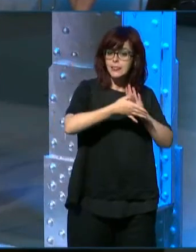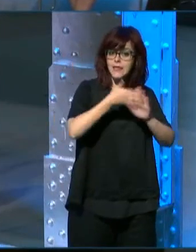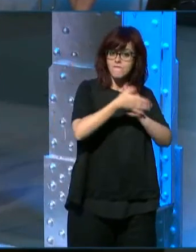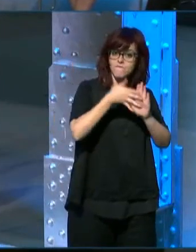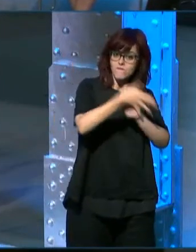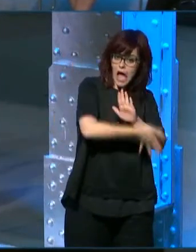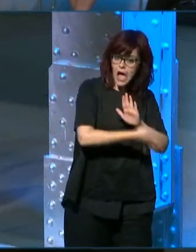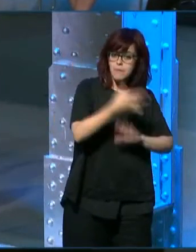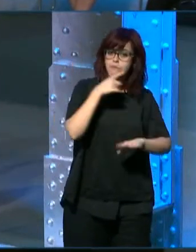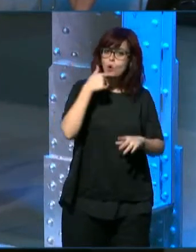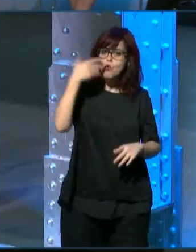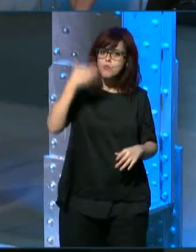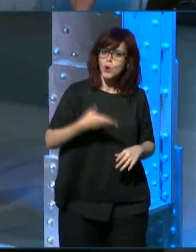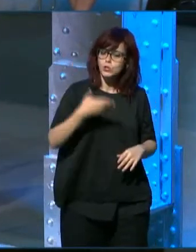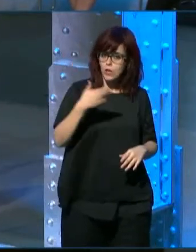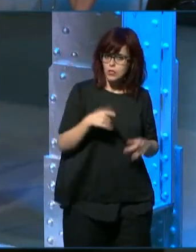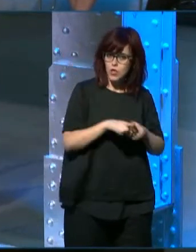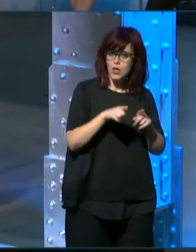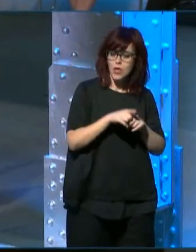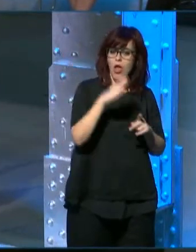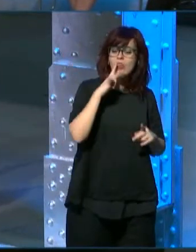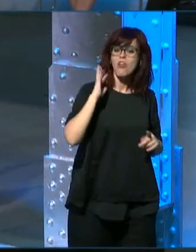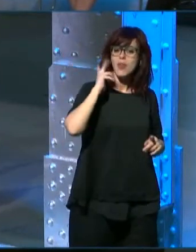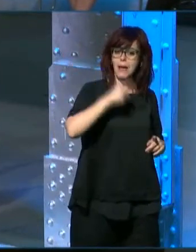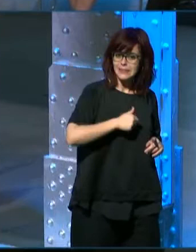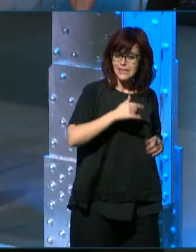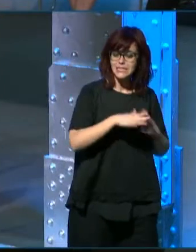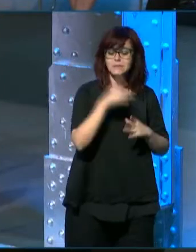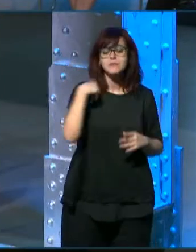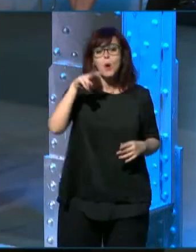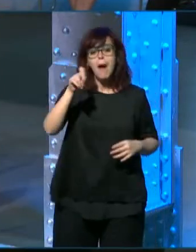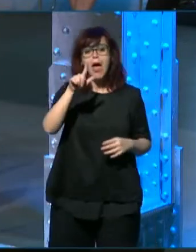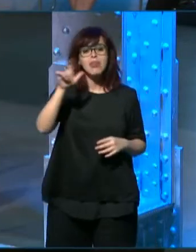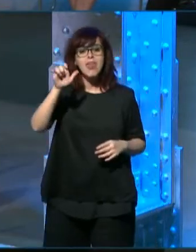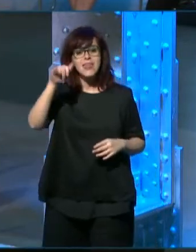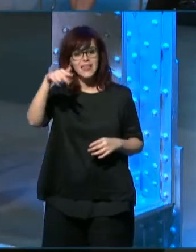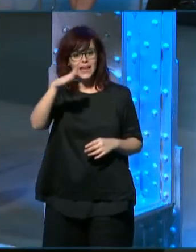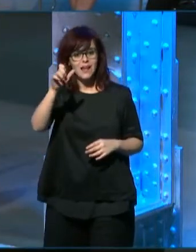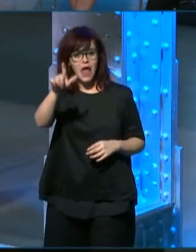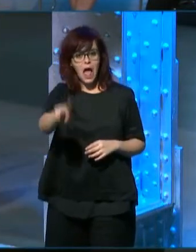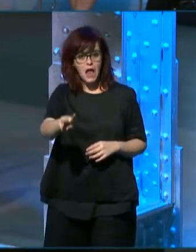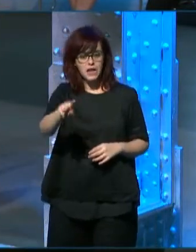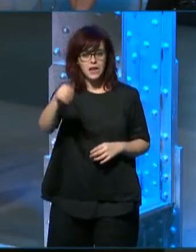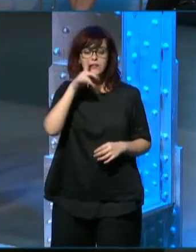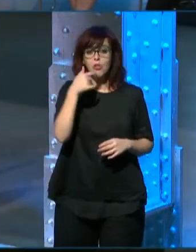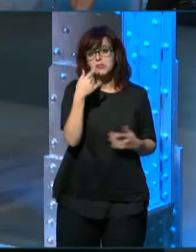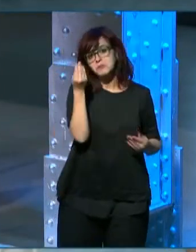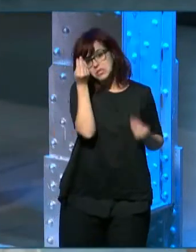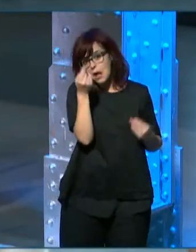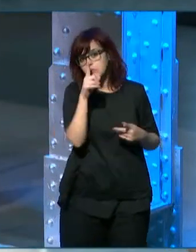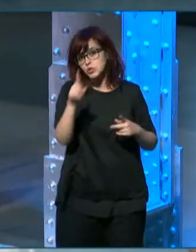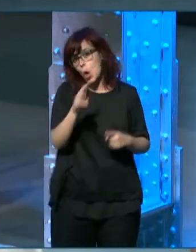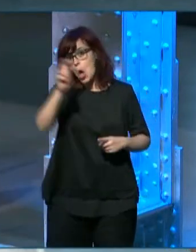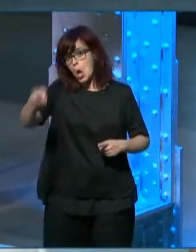dos bancos muy importantes, uno se llama Cervantes y otro Valle Inclán, y él siempre pensó nunca hay dos sin tres. Entonces, bueno,